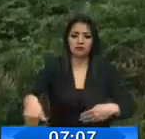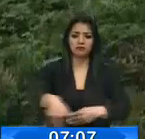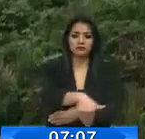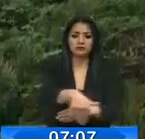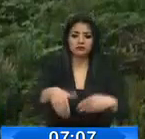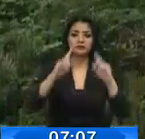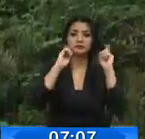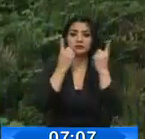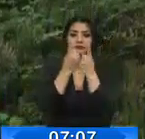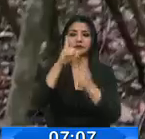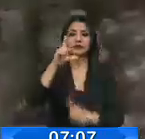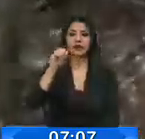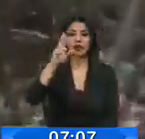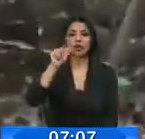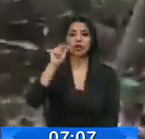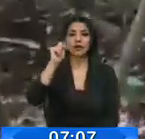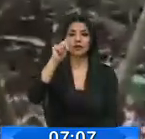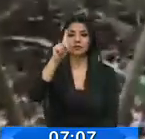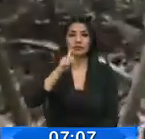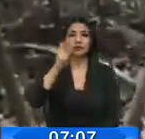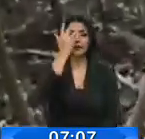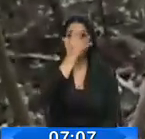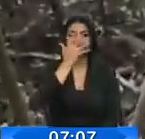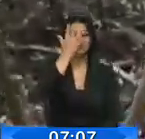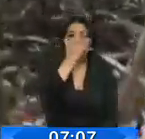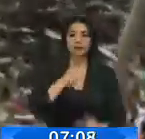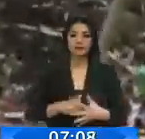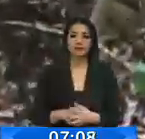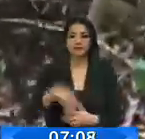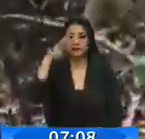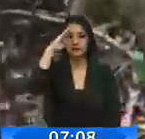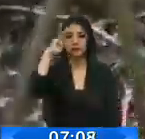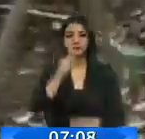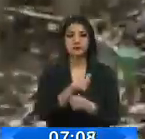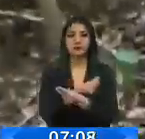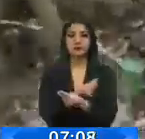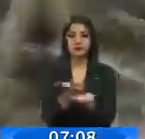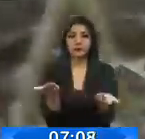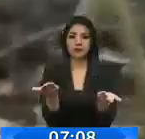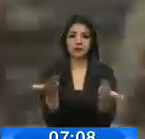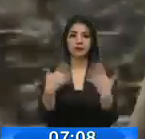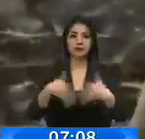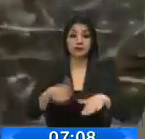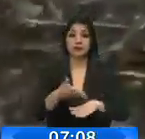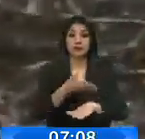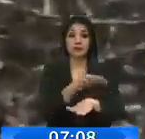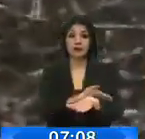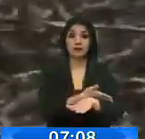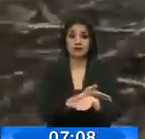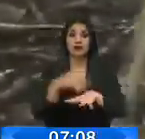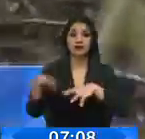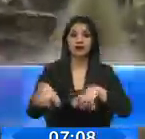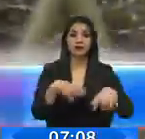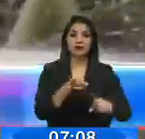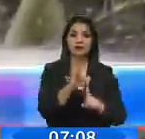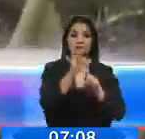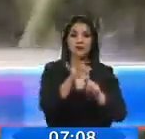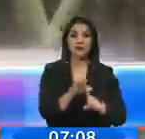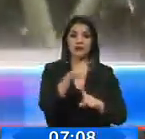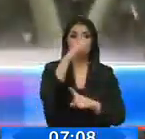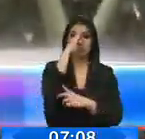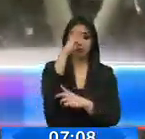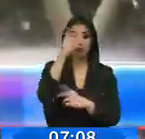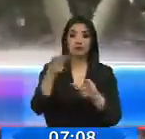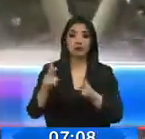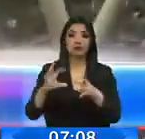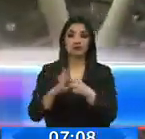Lorenzo, en la provincia de Esmeraldas. Así lo dio a conocer la Policía Nacional, entidad que efectuó un operativo conjunto con las Fuerzas Armadas que permitió